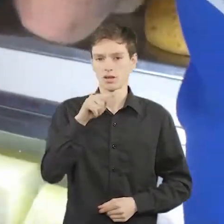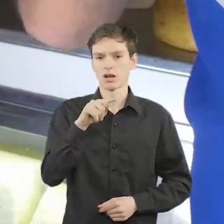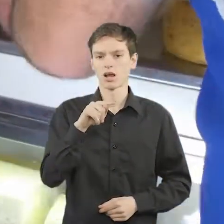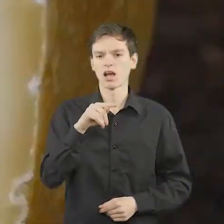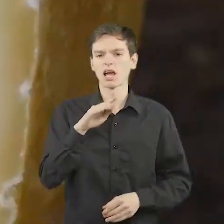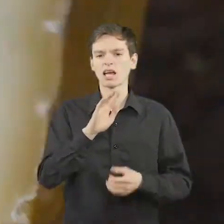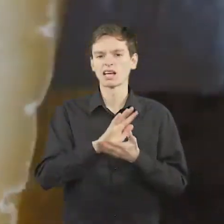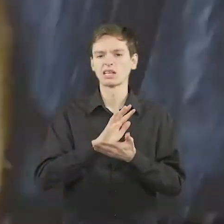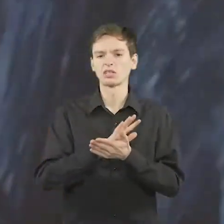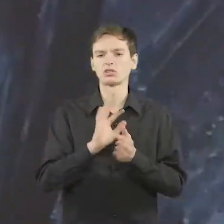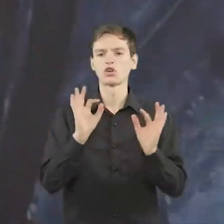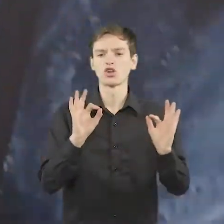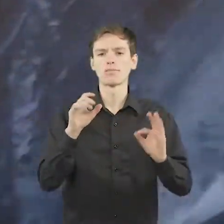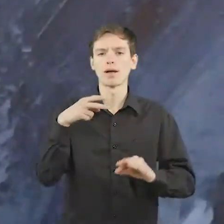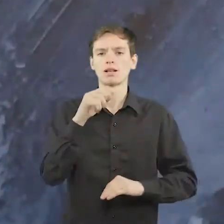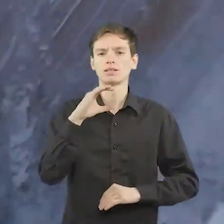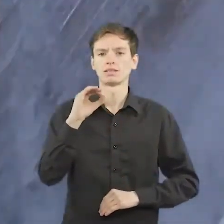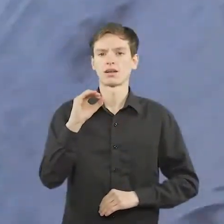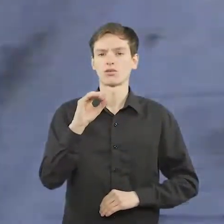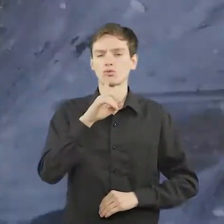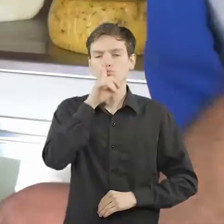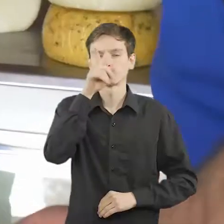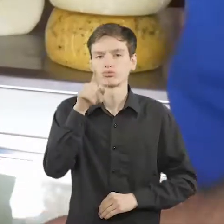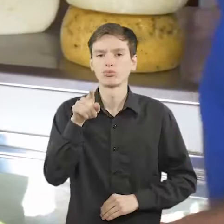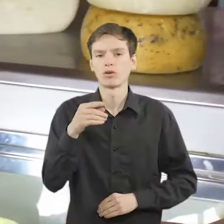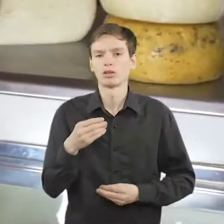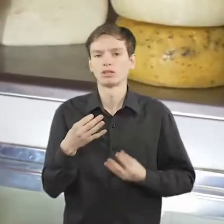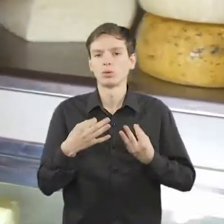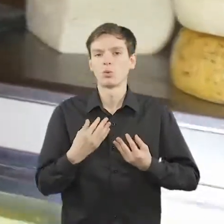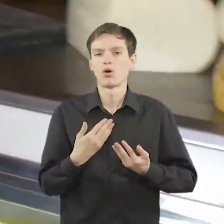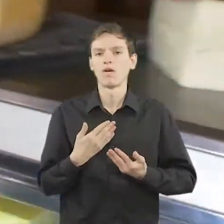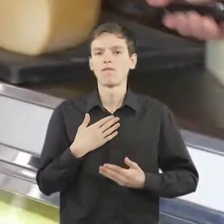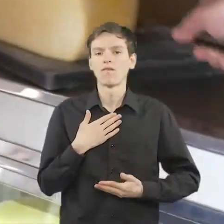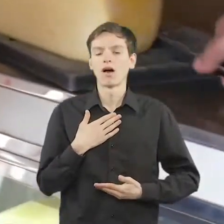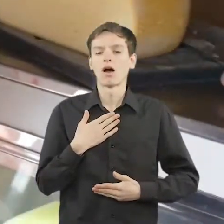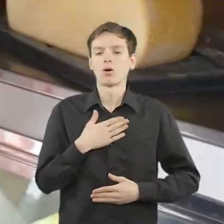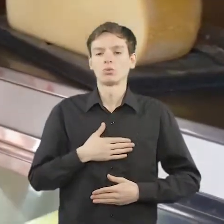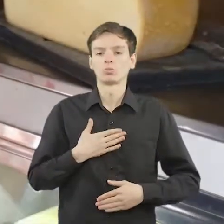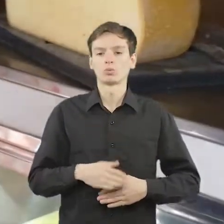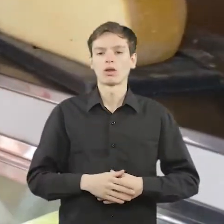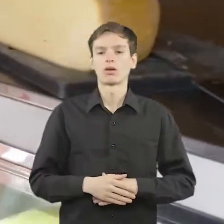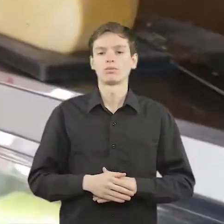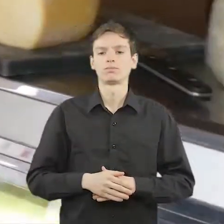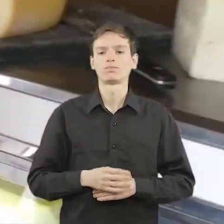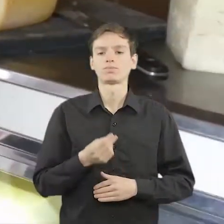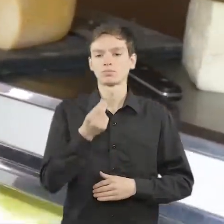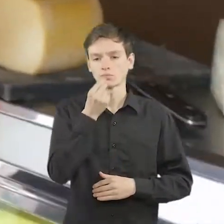tradicional que te va a gustar. Luis le corta un trocito de queso a Martín y él lo prueba.